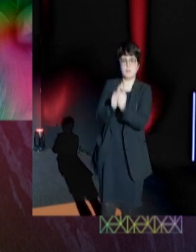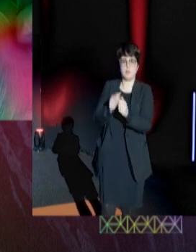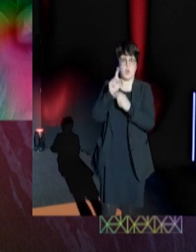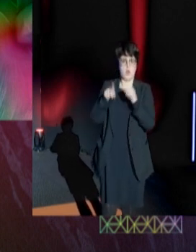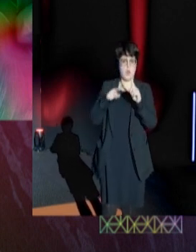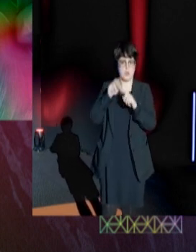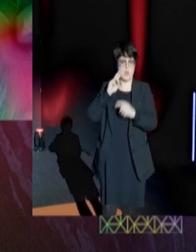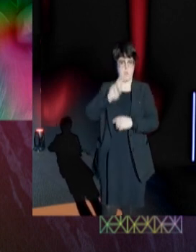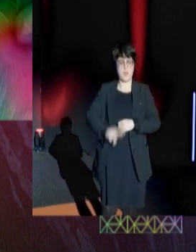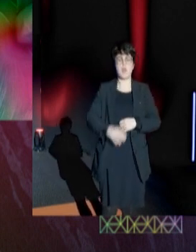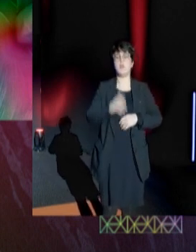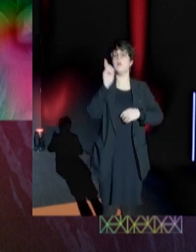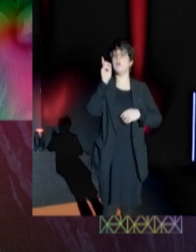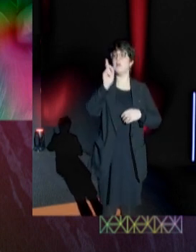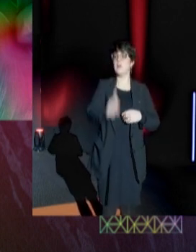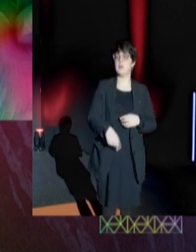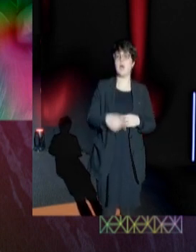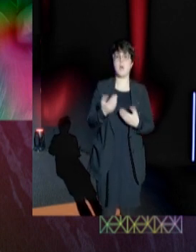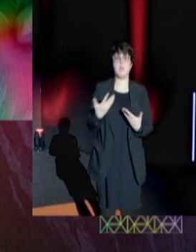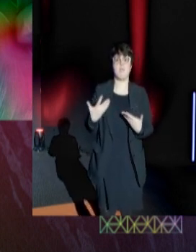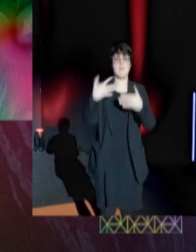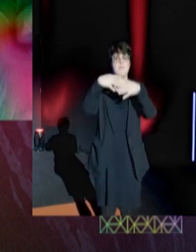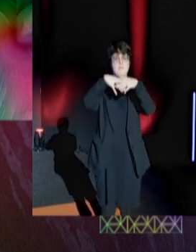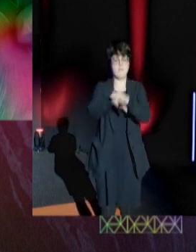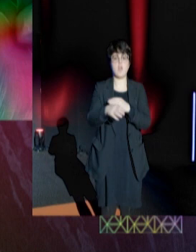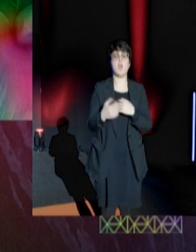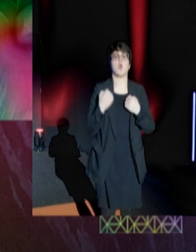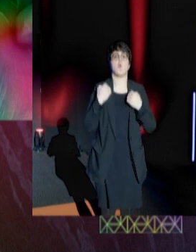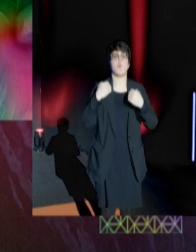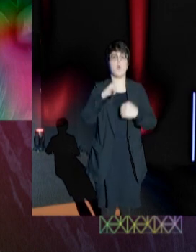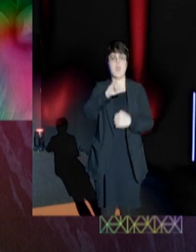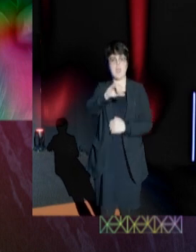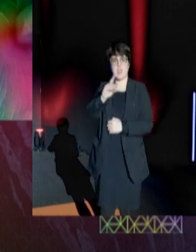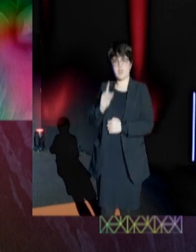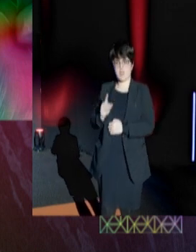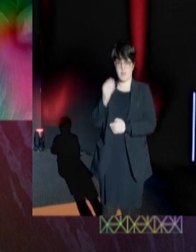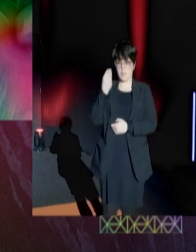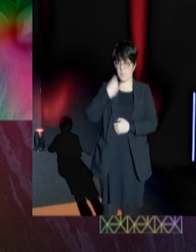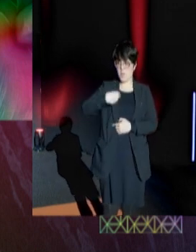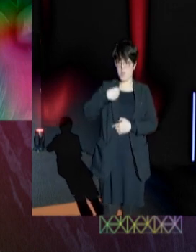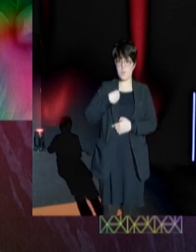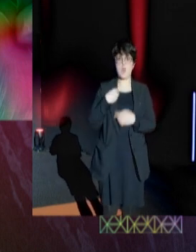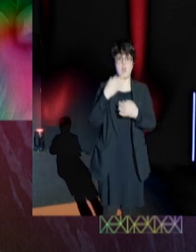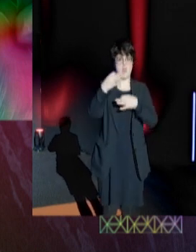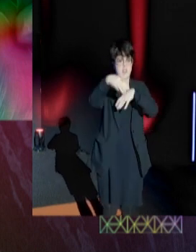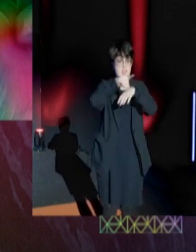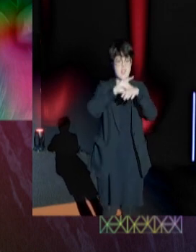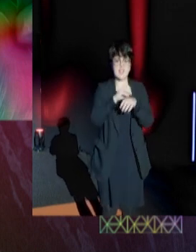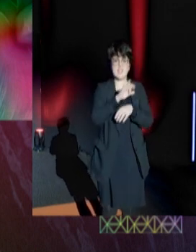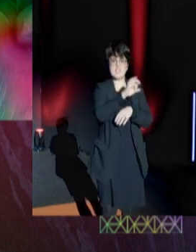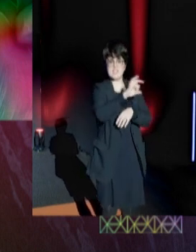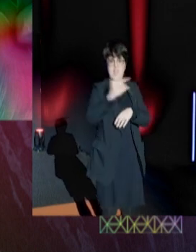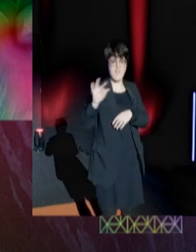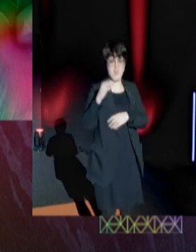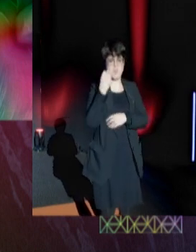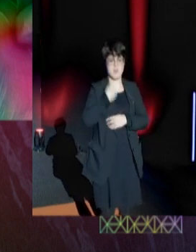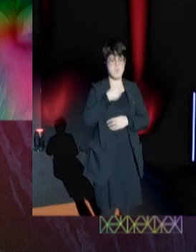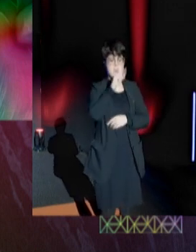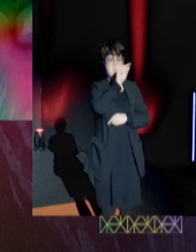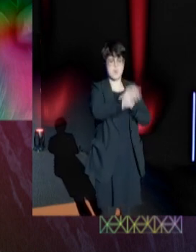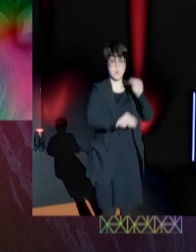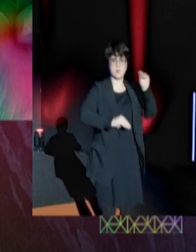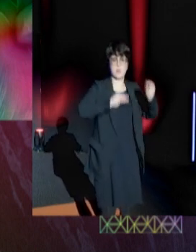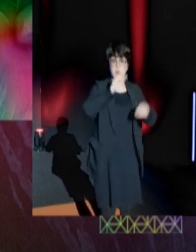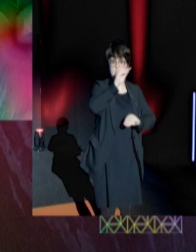veáis incluso Cómo puedo integrar Power bi directamente con SAP con el database de SAP y hacerle más preguntas sobre ello sin